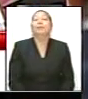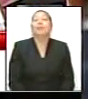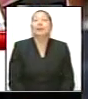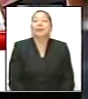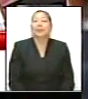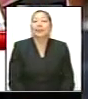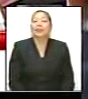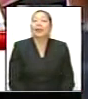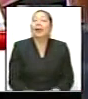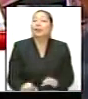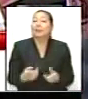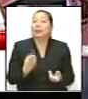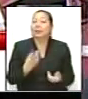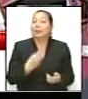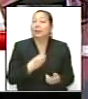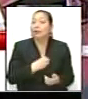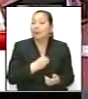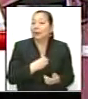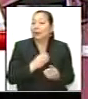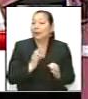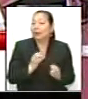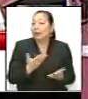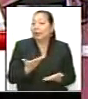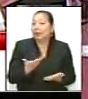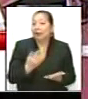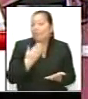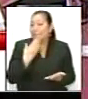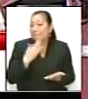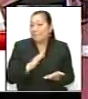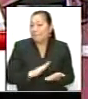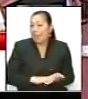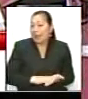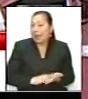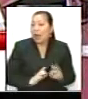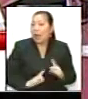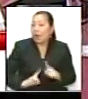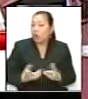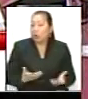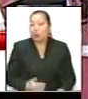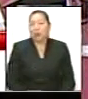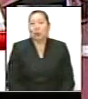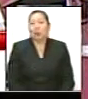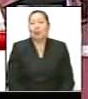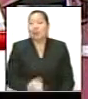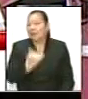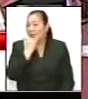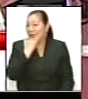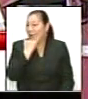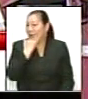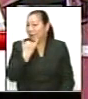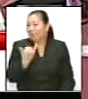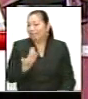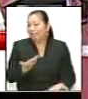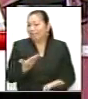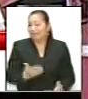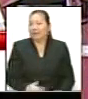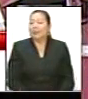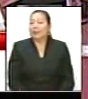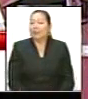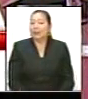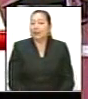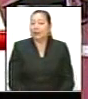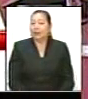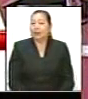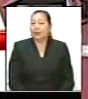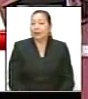de la misma forma, hacer meas culpas si se han cometido o ha habido algunos errores o irregularidades al respecto.